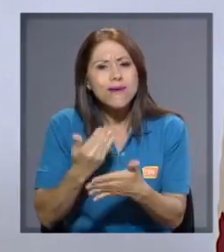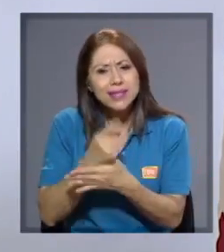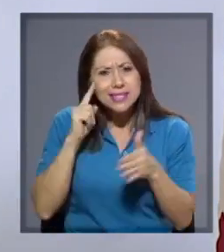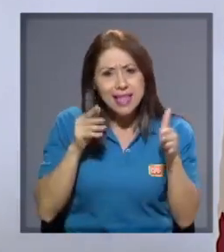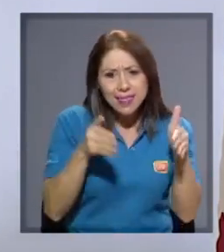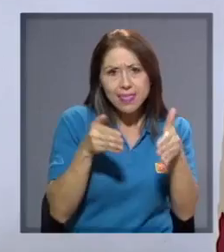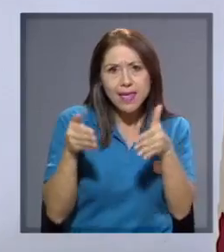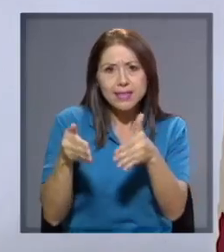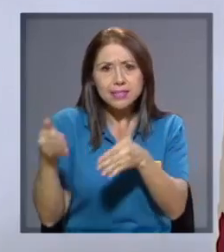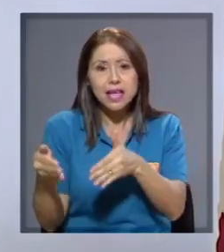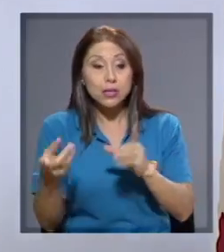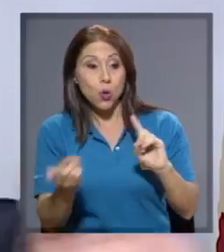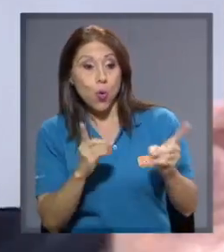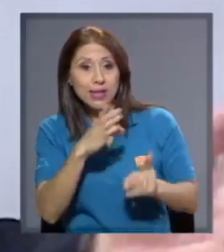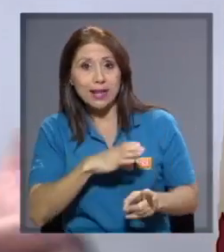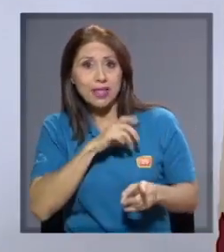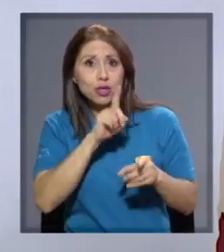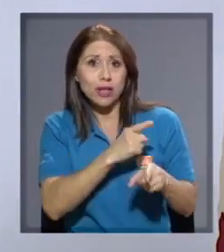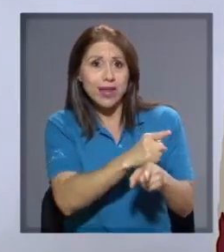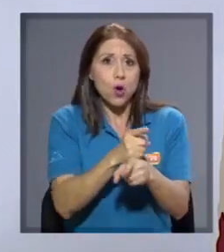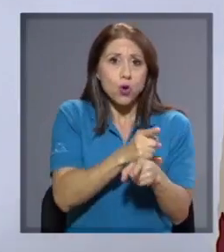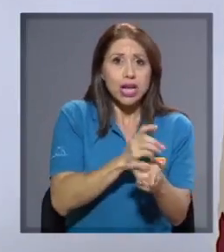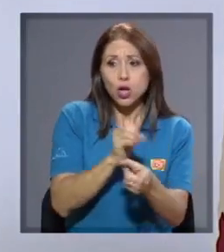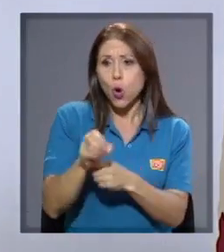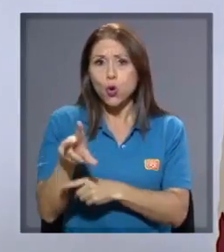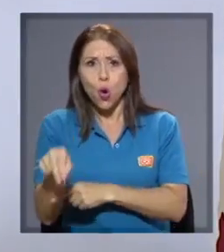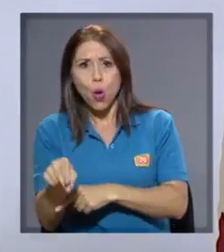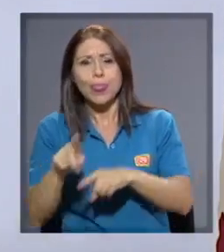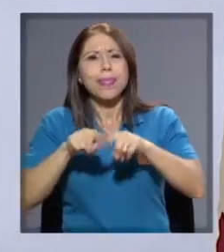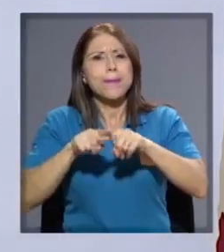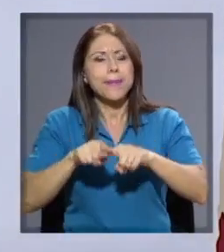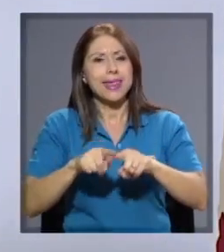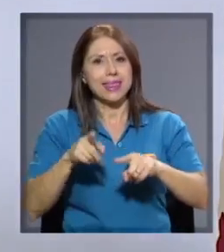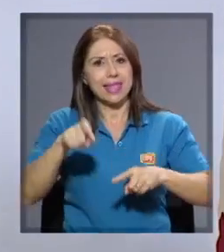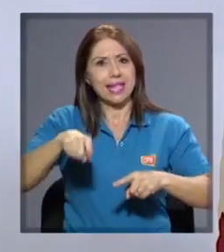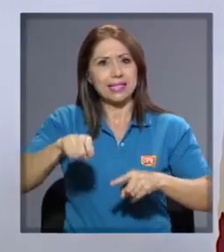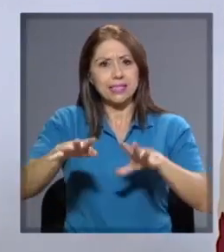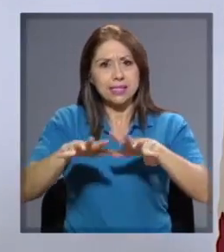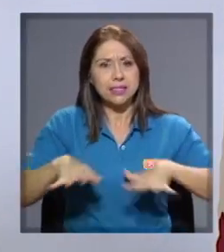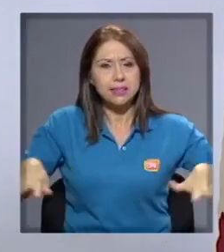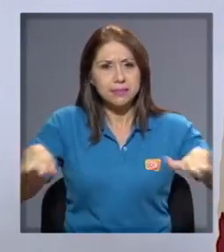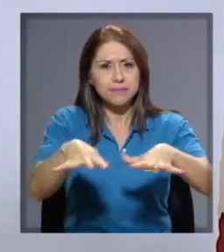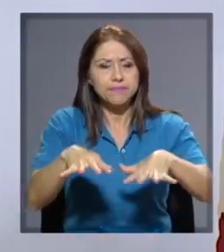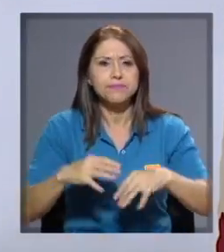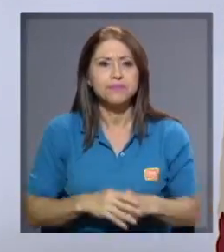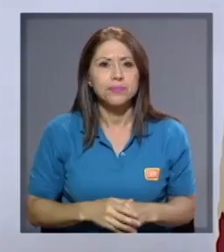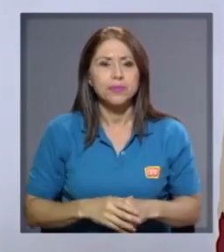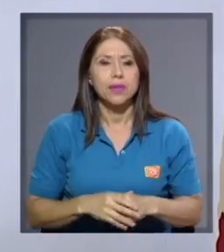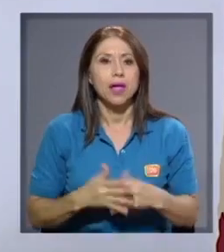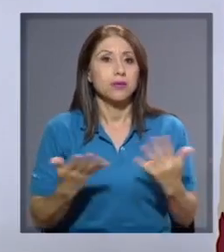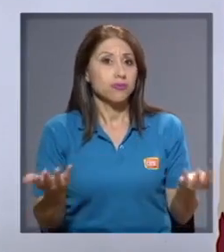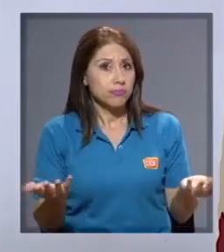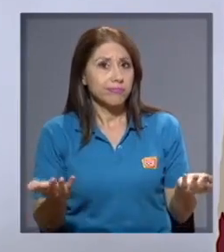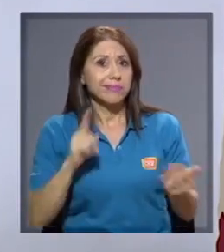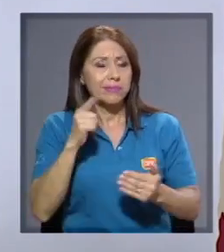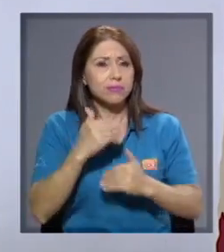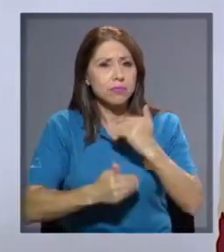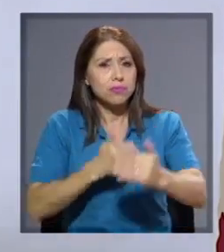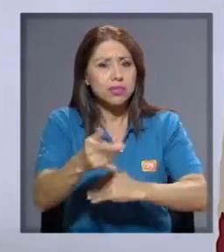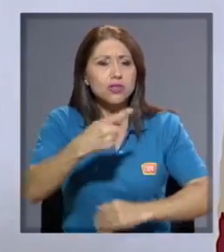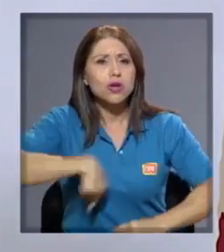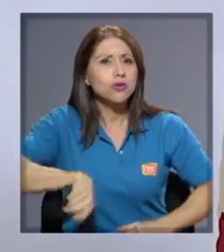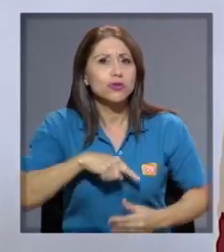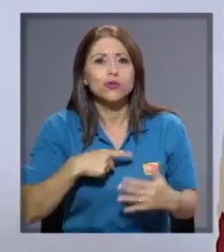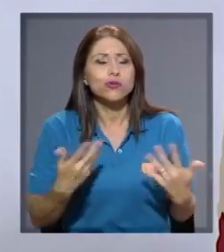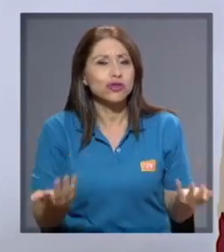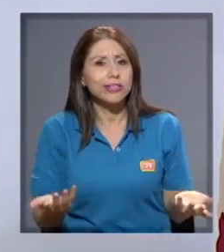elementos deberíamos o no corregir acorde a las necesidades del medio entonces pues es un proceso que nosotros normalmente